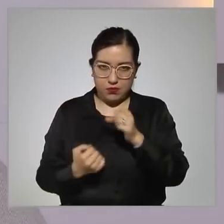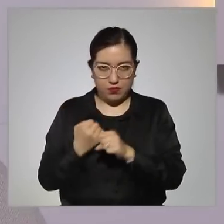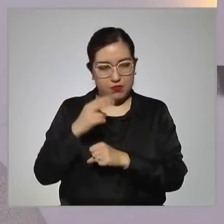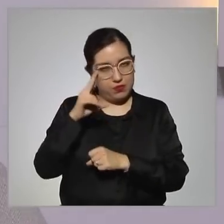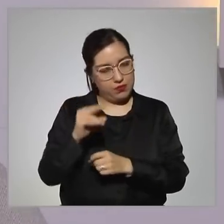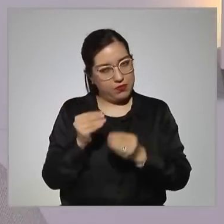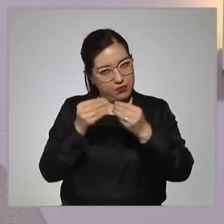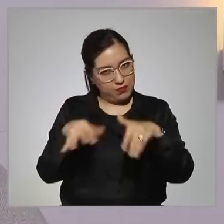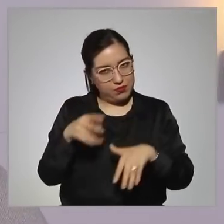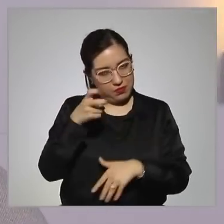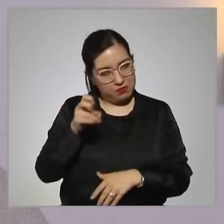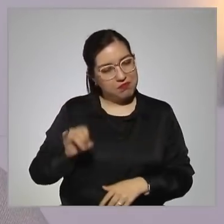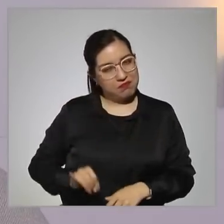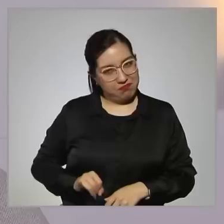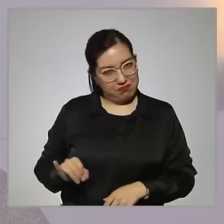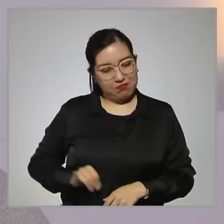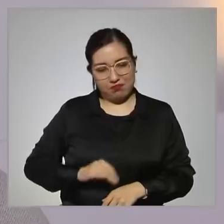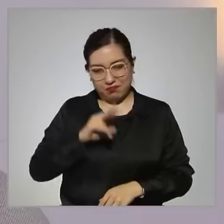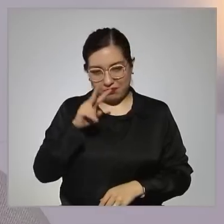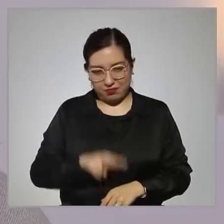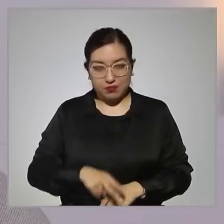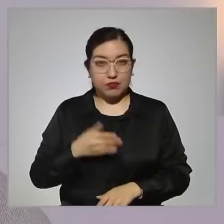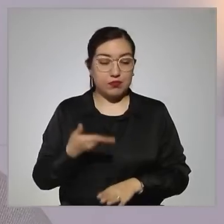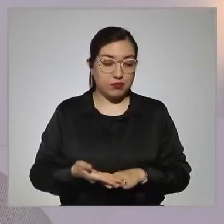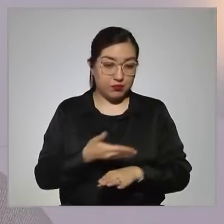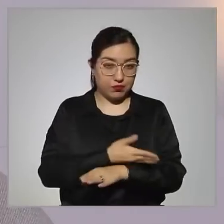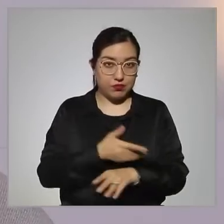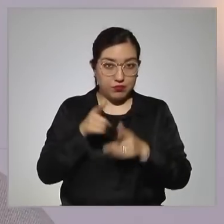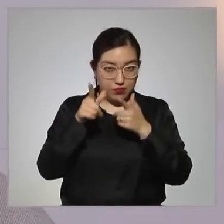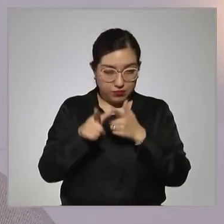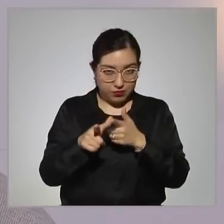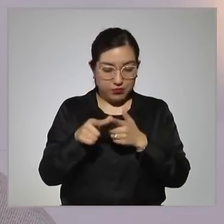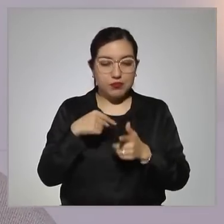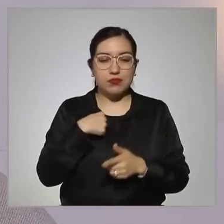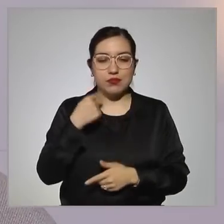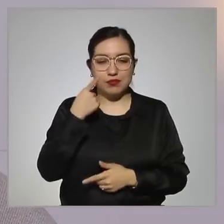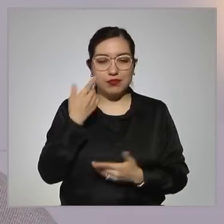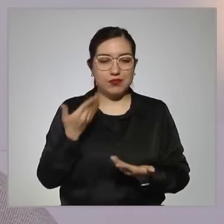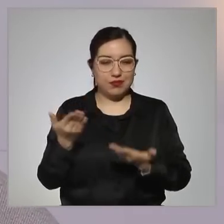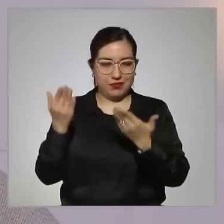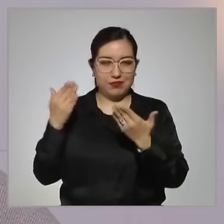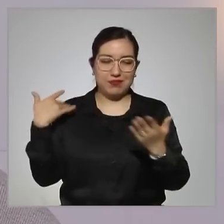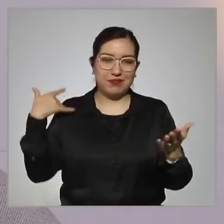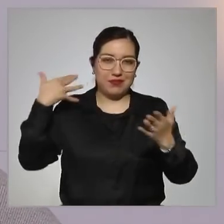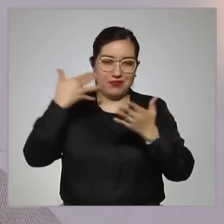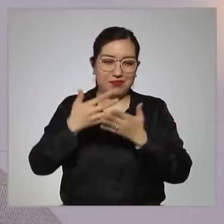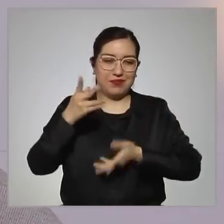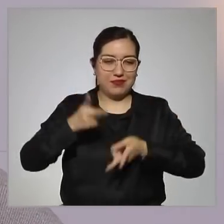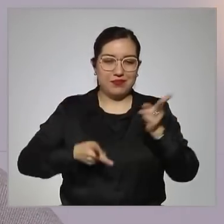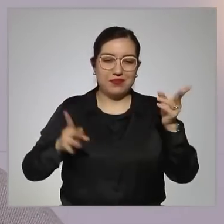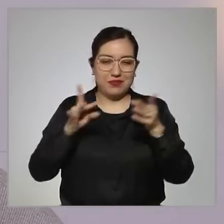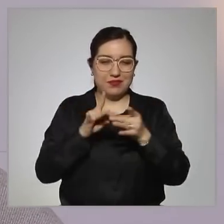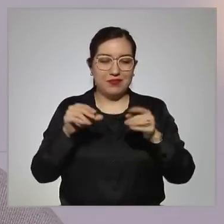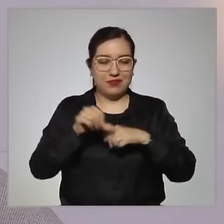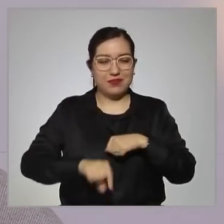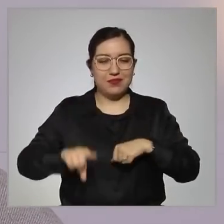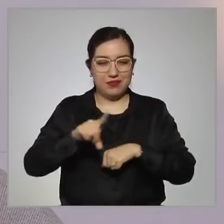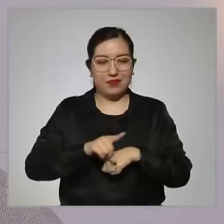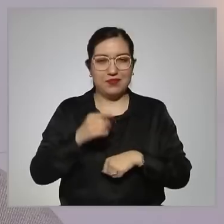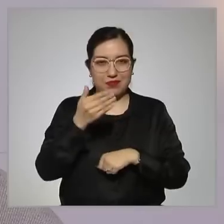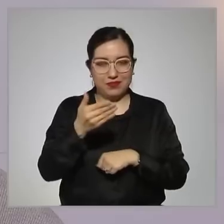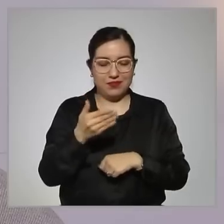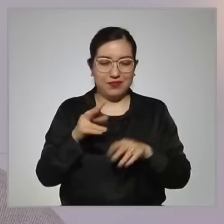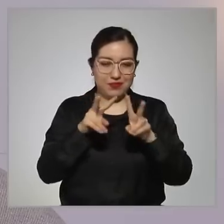está muy interesante. Y antes de seguir con el programa, vamos a ver el resumen de todo lo que hemos platicado el día de